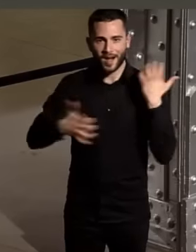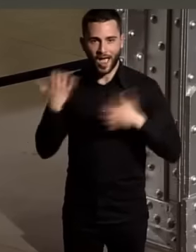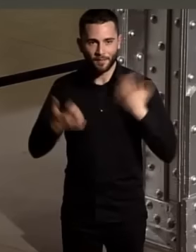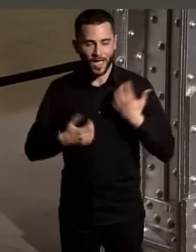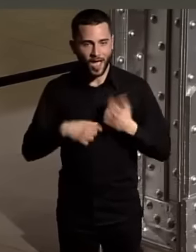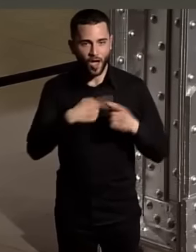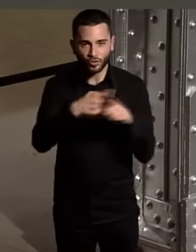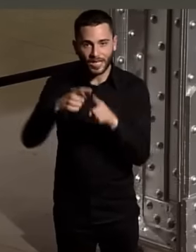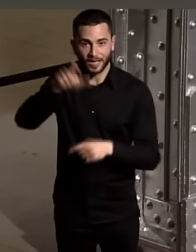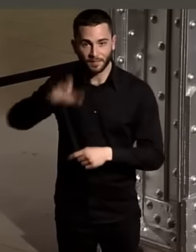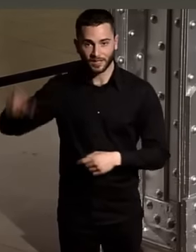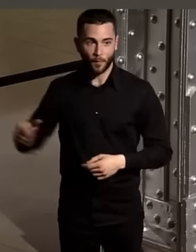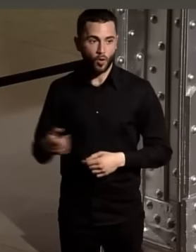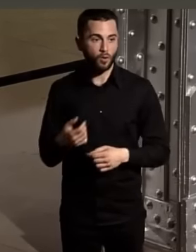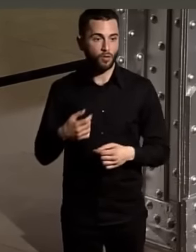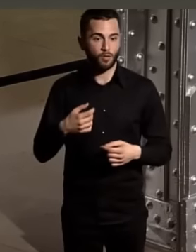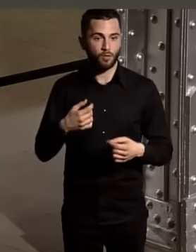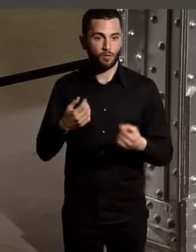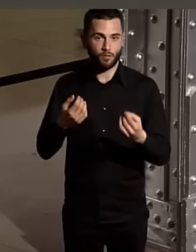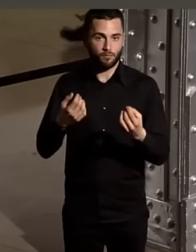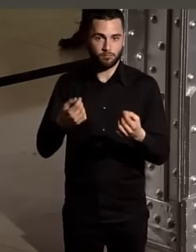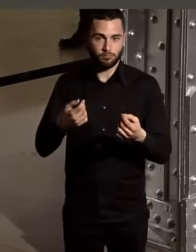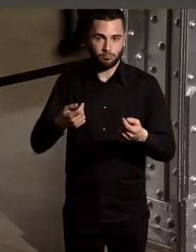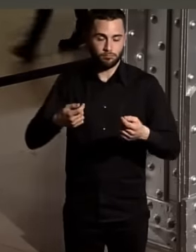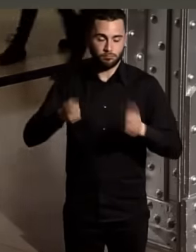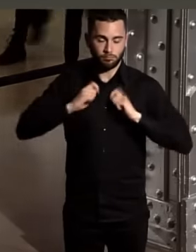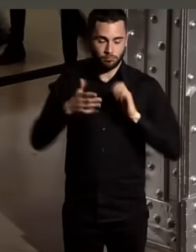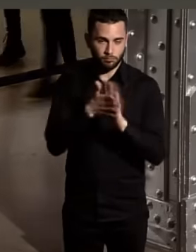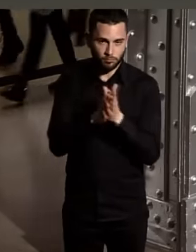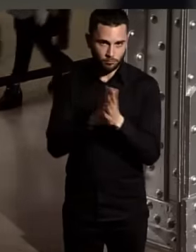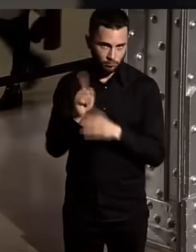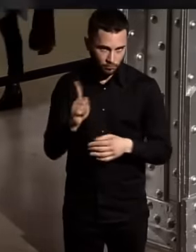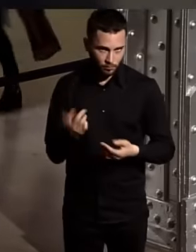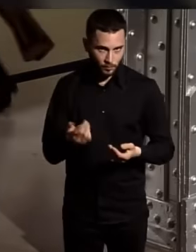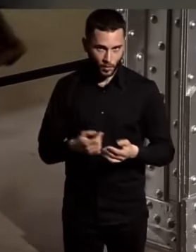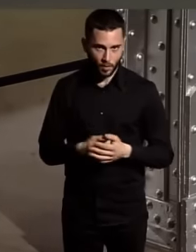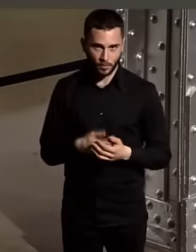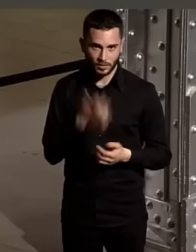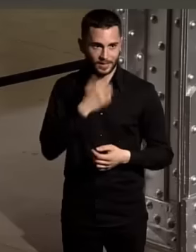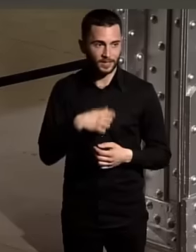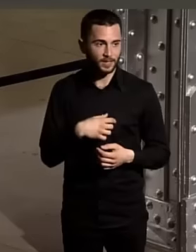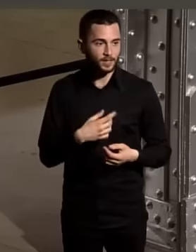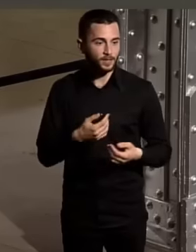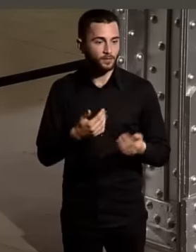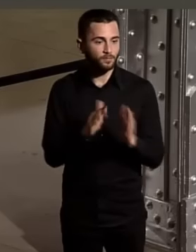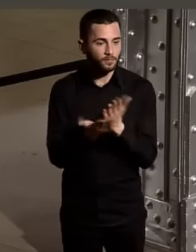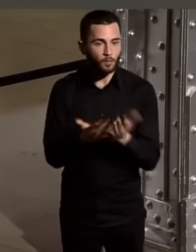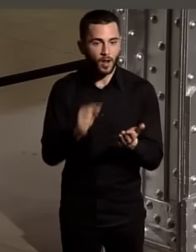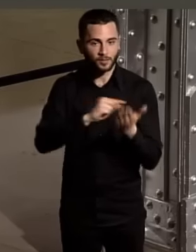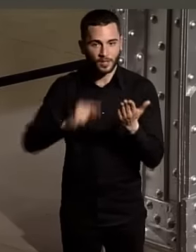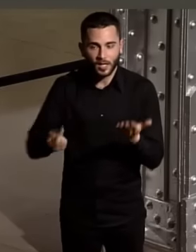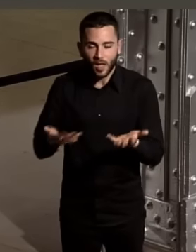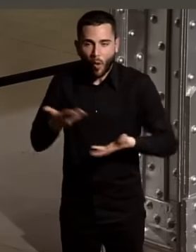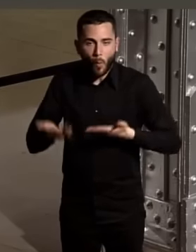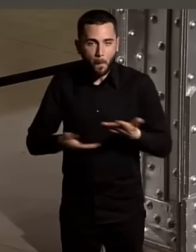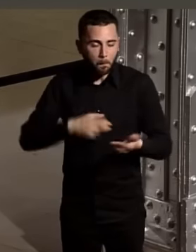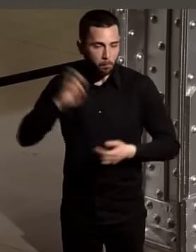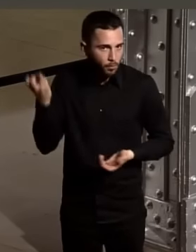nos nos motiva las emociones no entonces que una obra eh sea audiovisual o sea escrita respenda humor uno